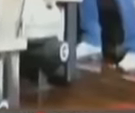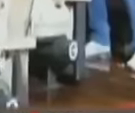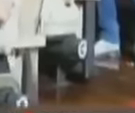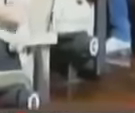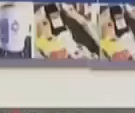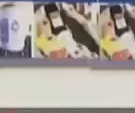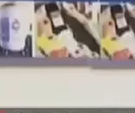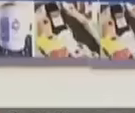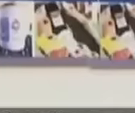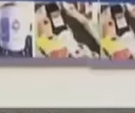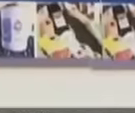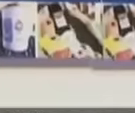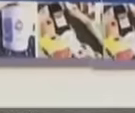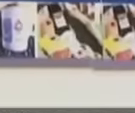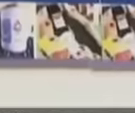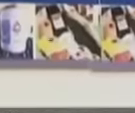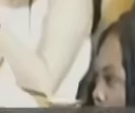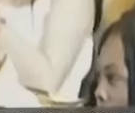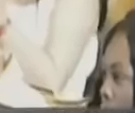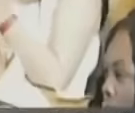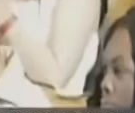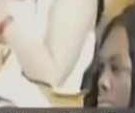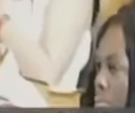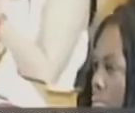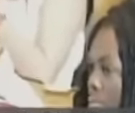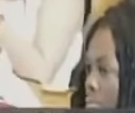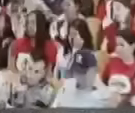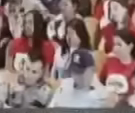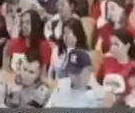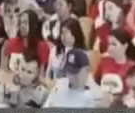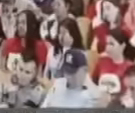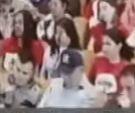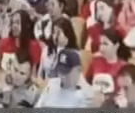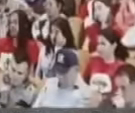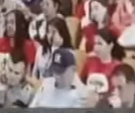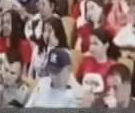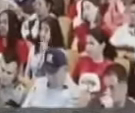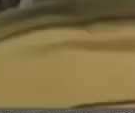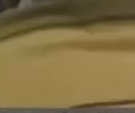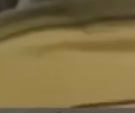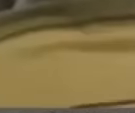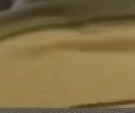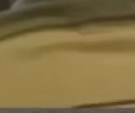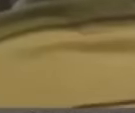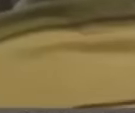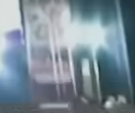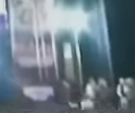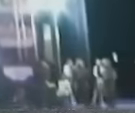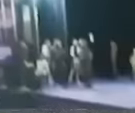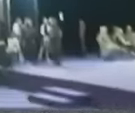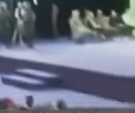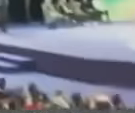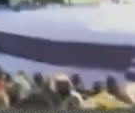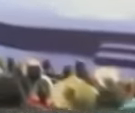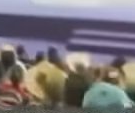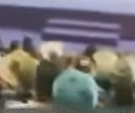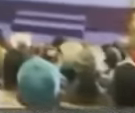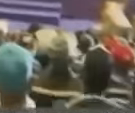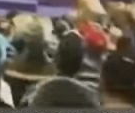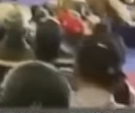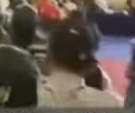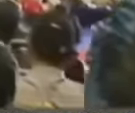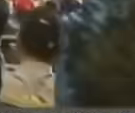comunal sobre la base de nuevos modelos de gestión. La meta es que el 70% de los recursos del país